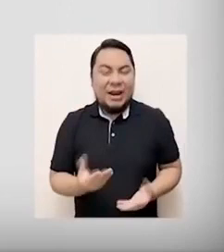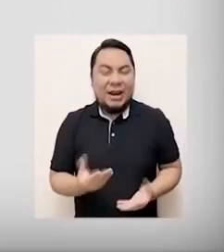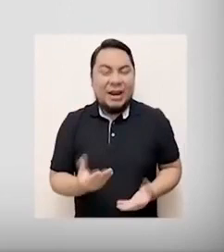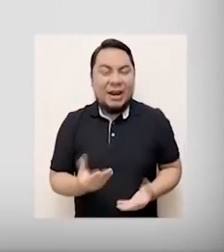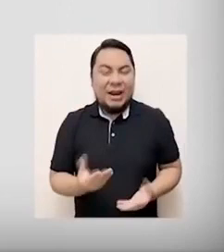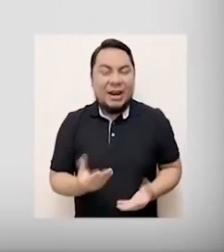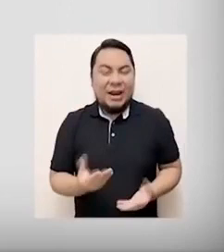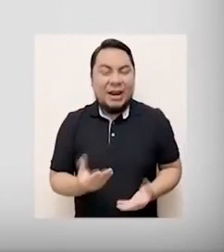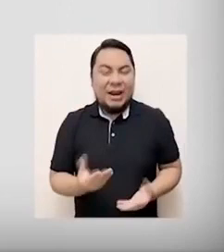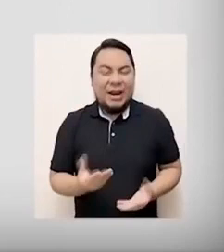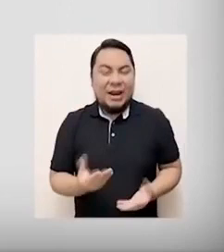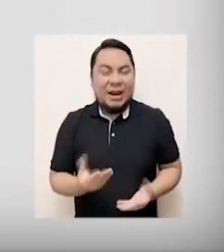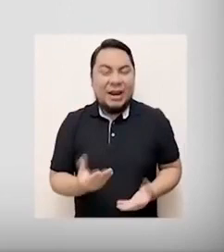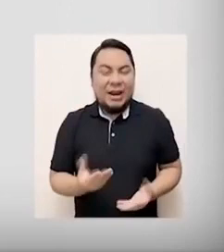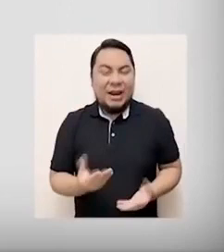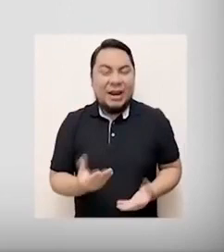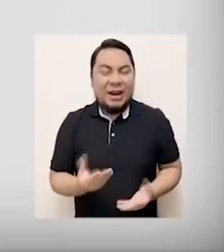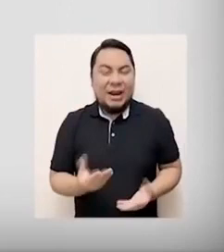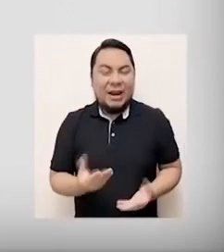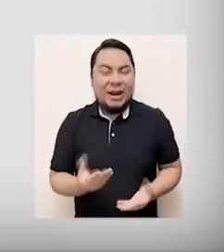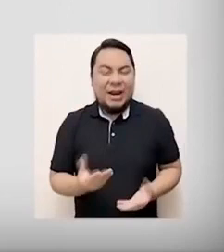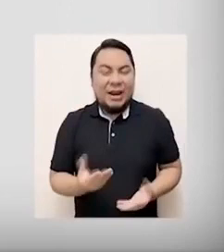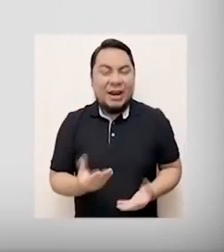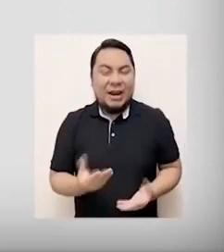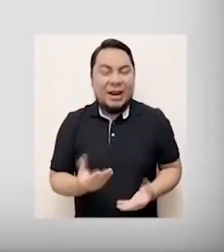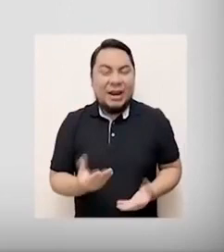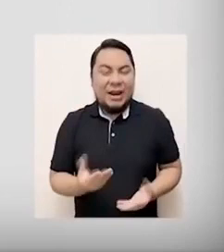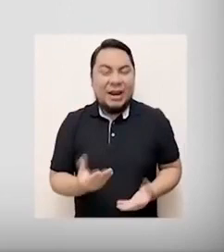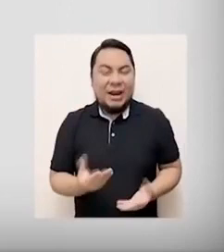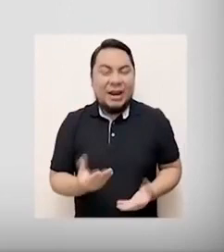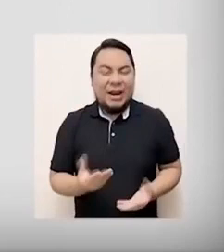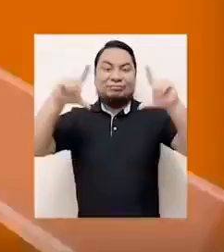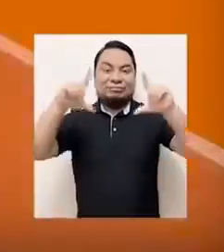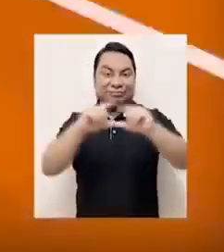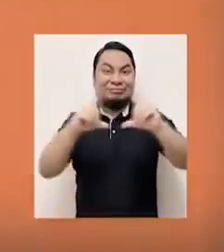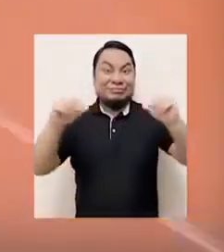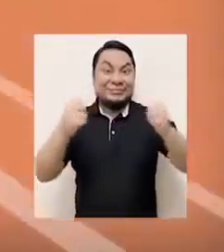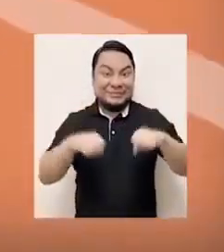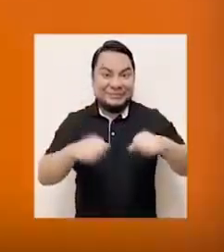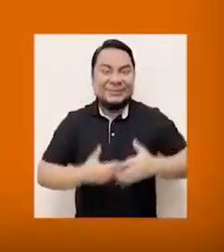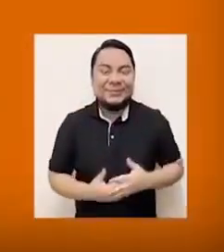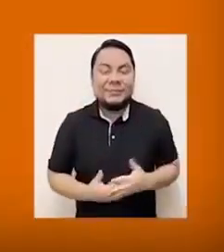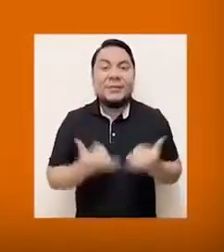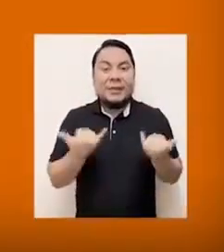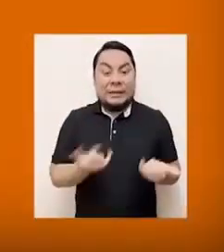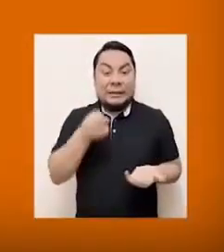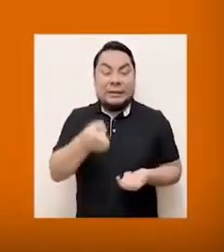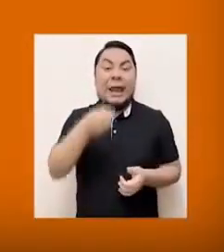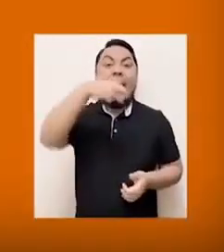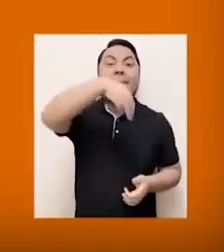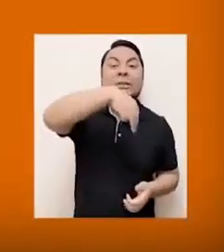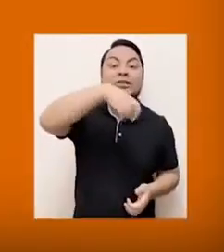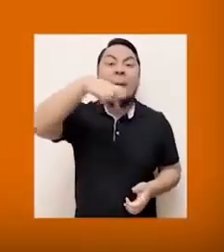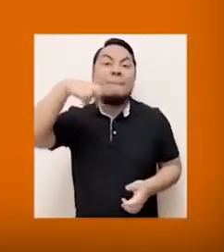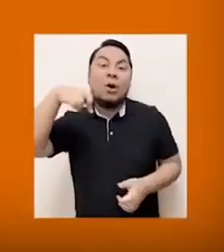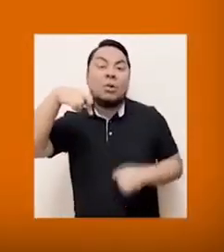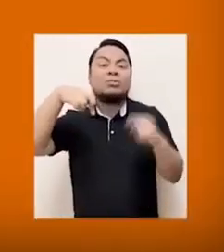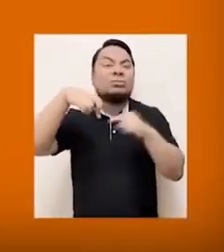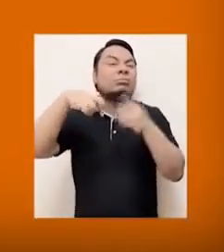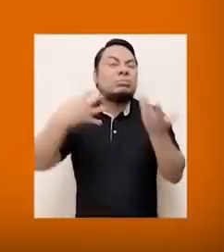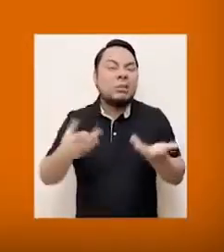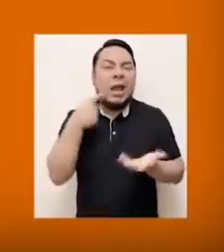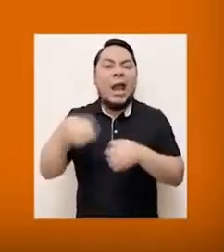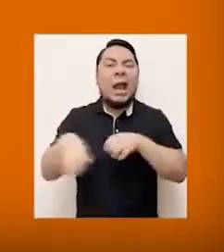no es creando su propio álbum familiar de fotos y recuerdos comencemos microsoft powerpoint es un programa